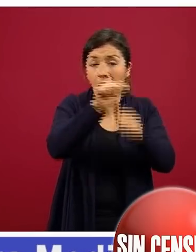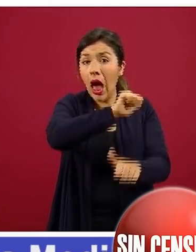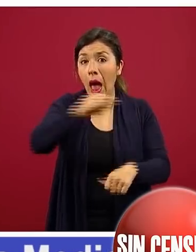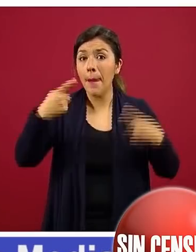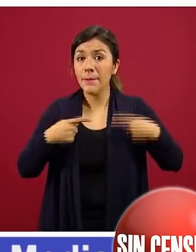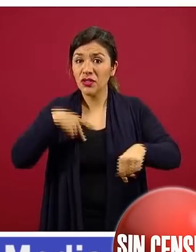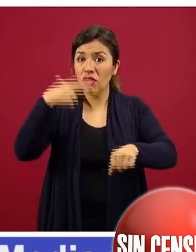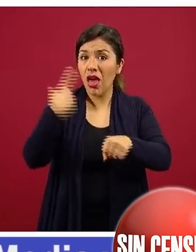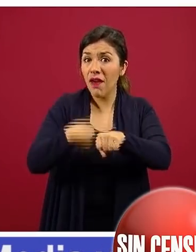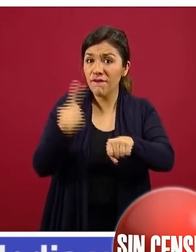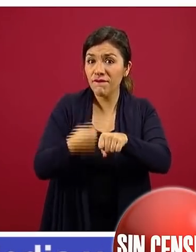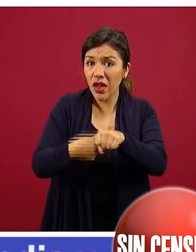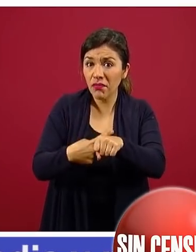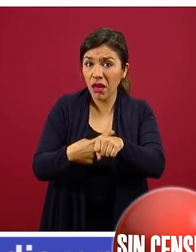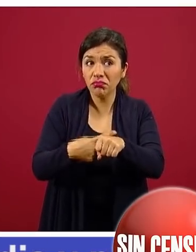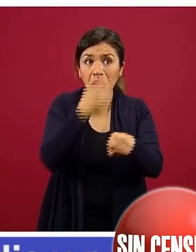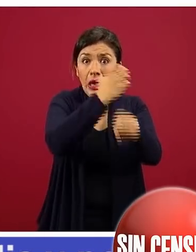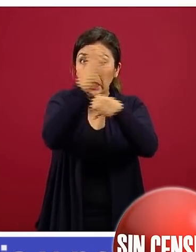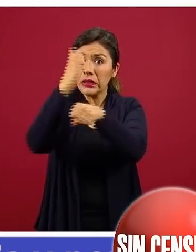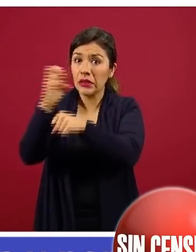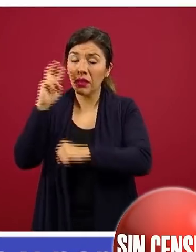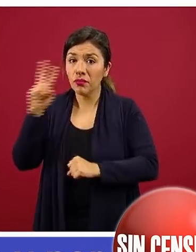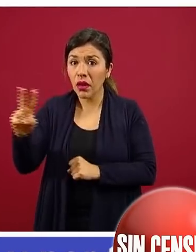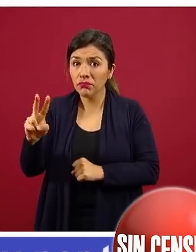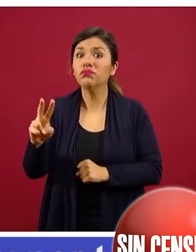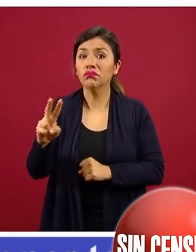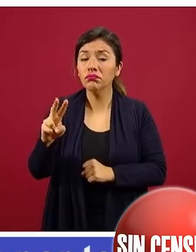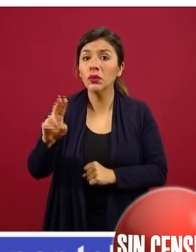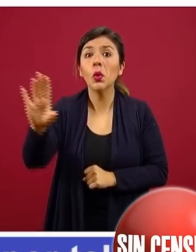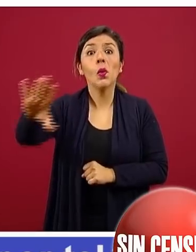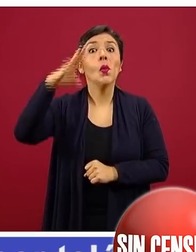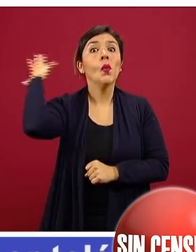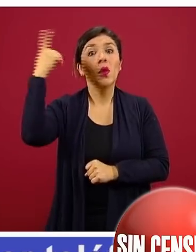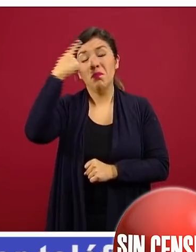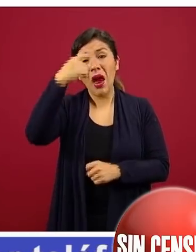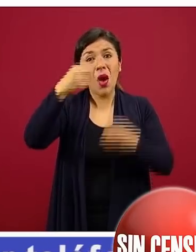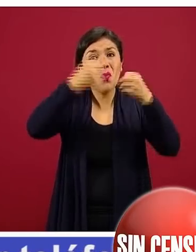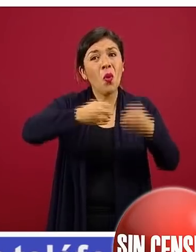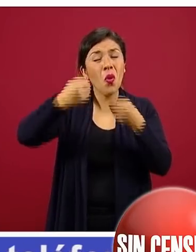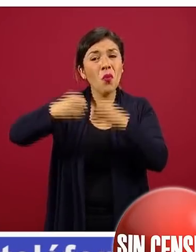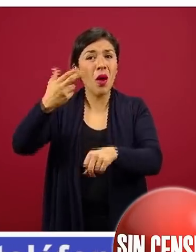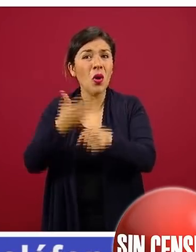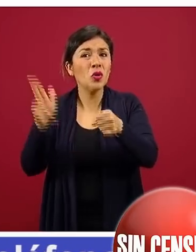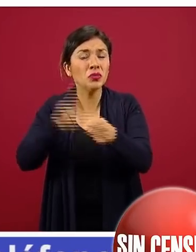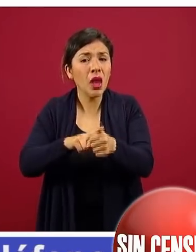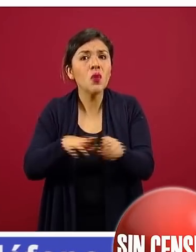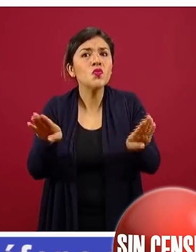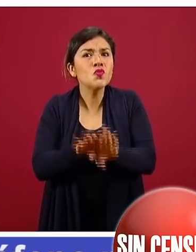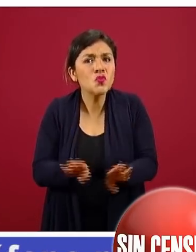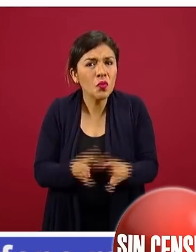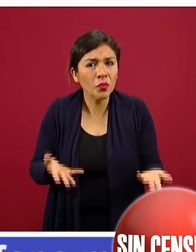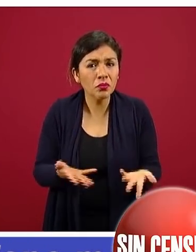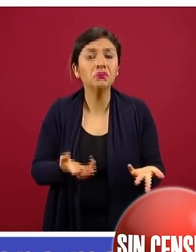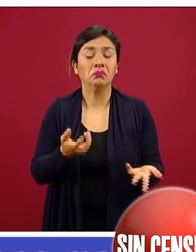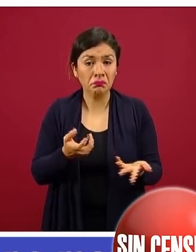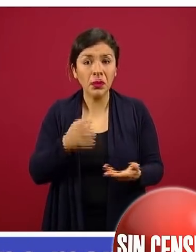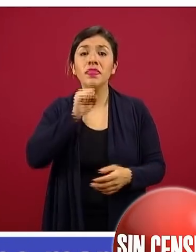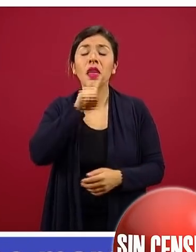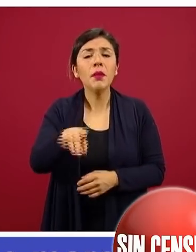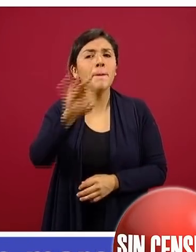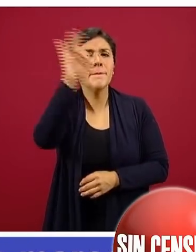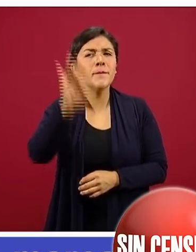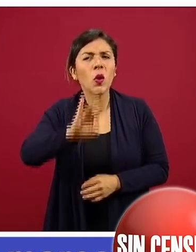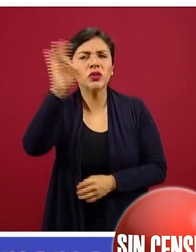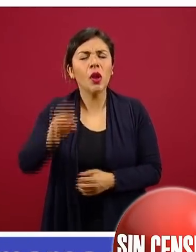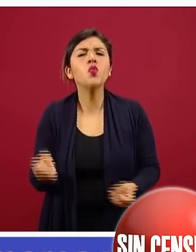cada estado, cuál es la velocidad a la que se están ocupando los hospitales y cuál es el porcentaje